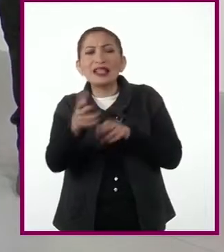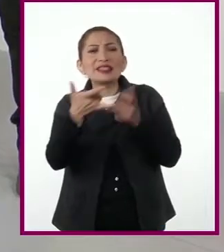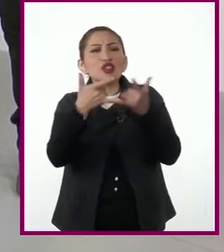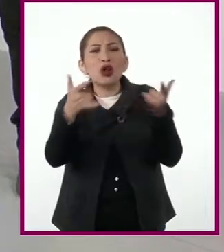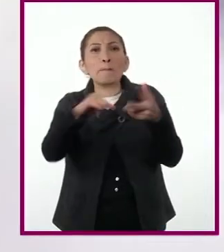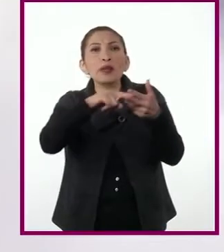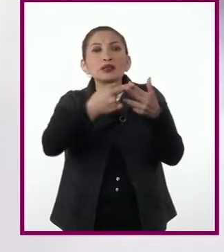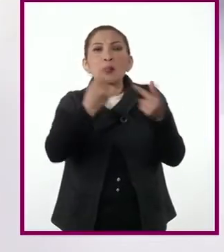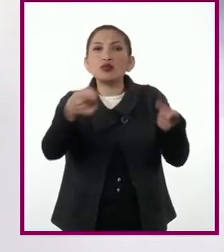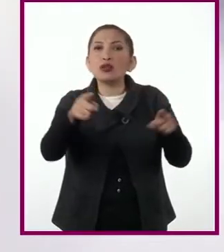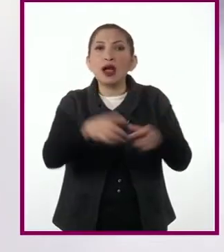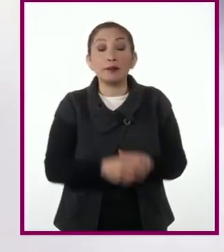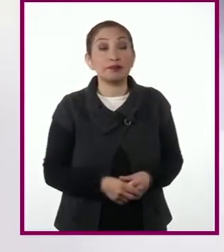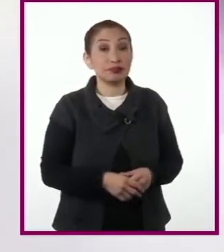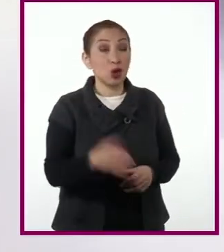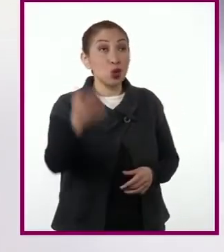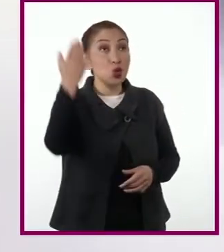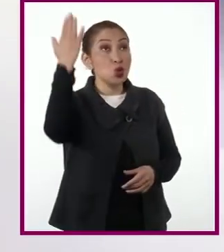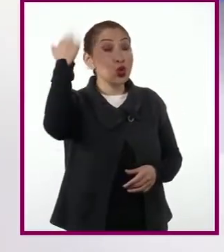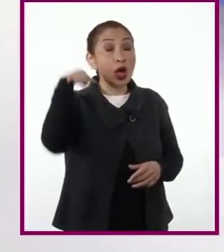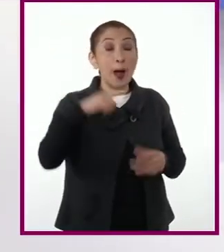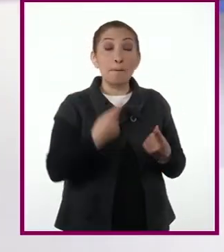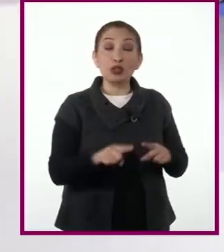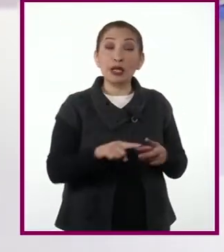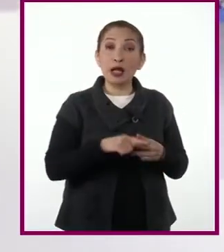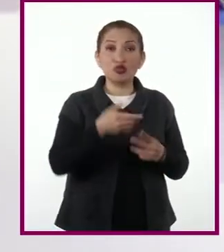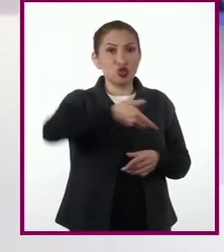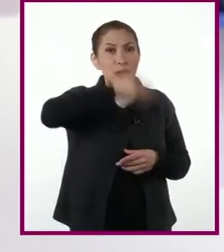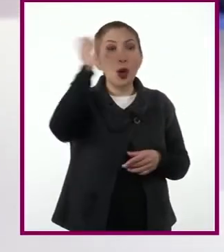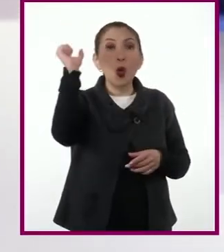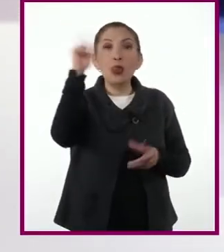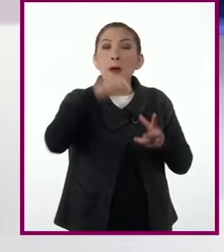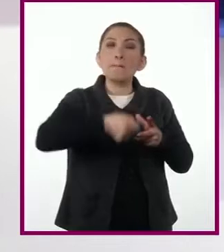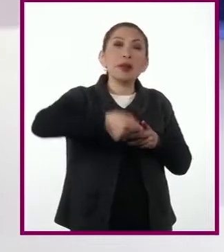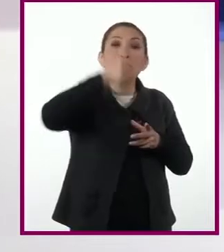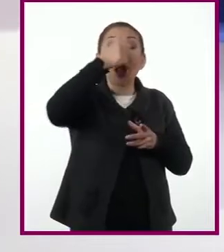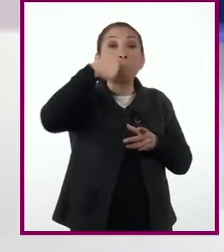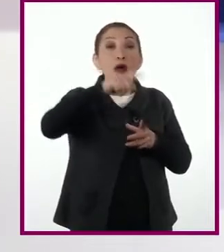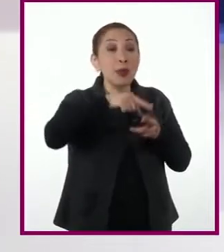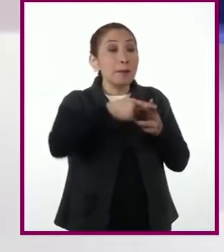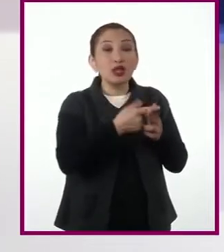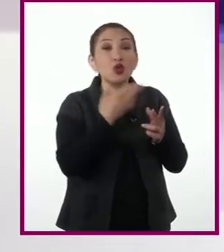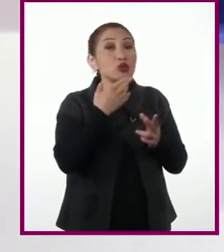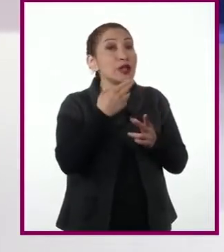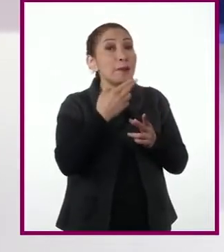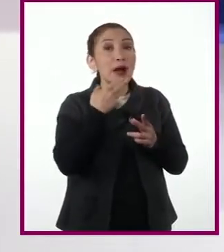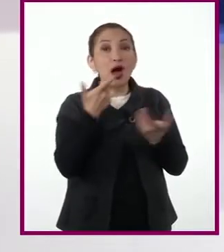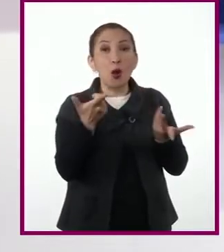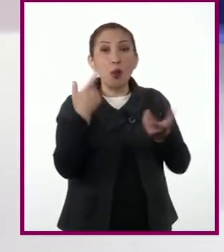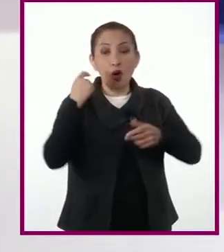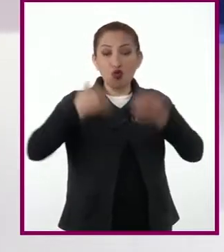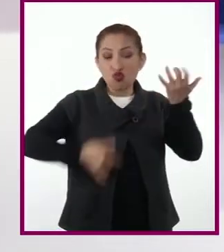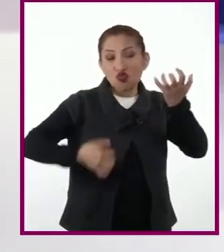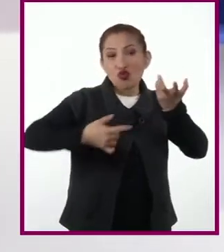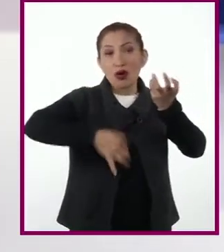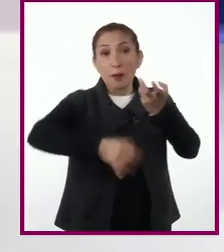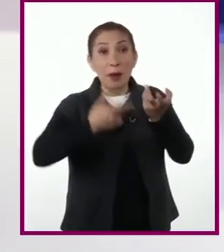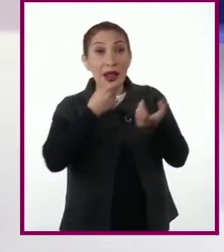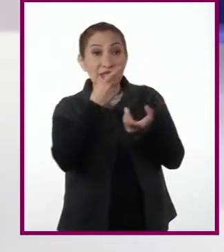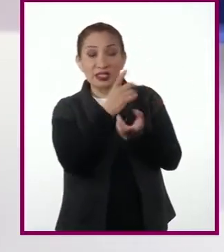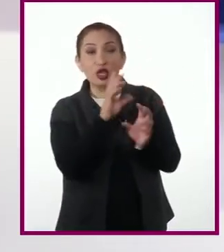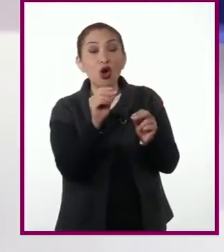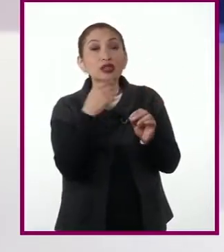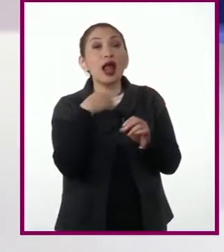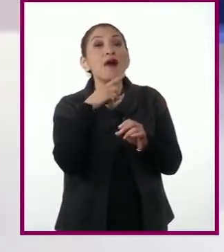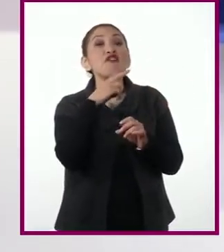música? Los orígenes de la música se desconocen, ya que en su inicio no se utilizaban instrumentos musicales para interpretarla,